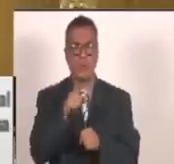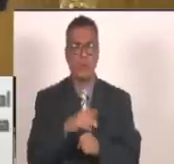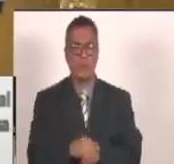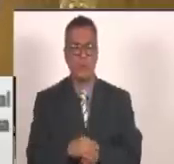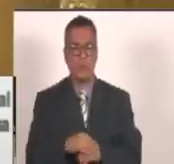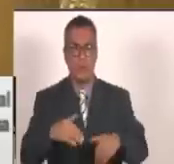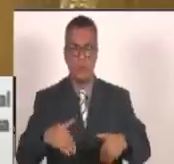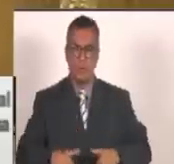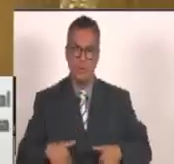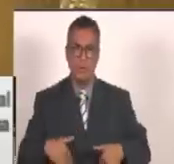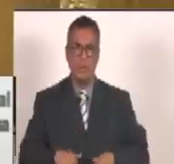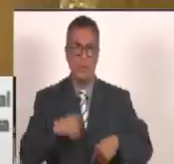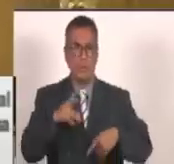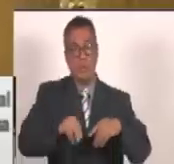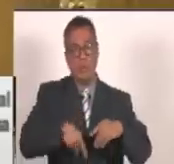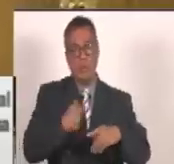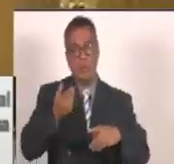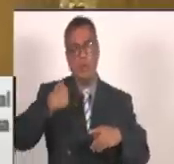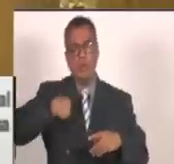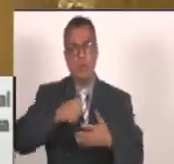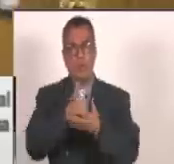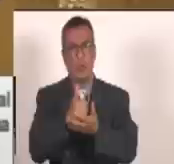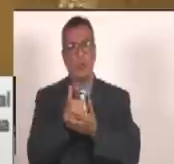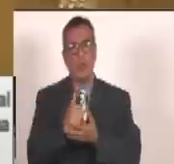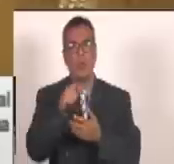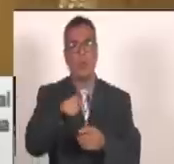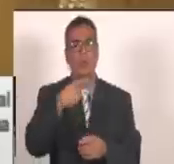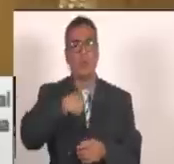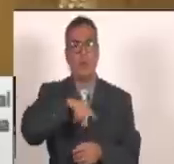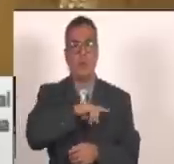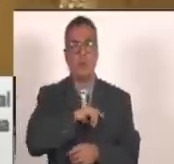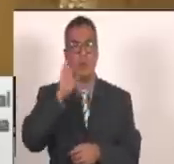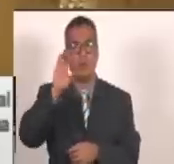y unos esfuerzos que podrán tener beneficios para el país.